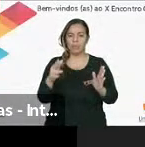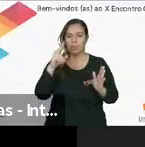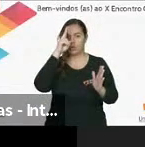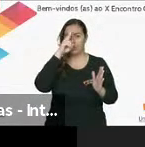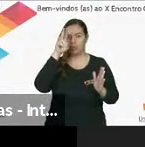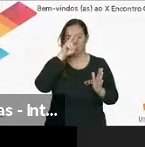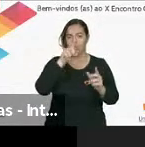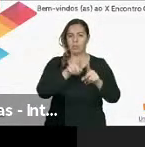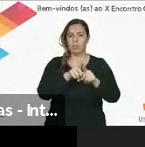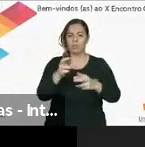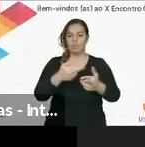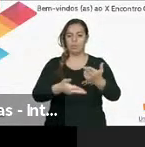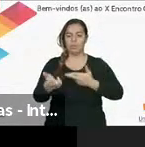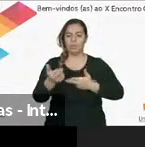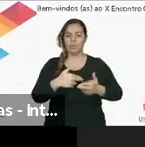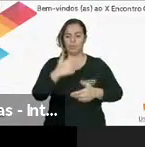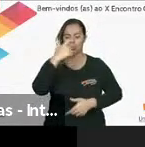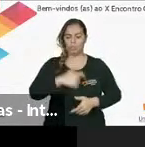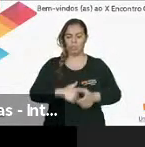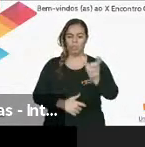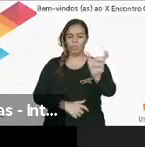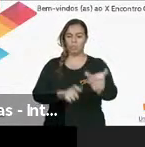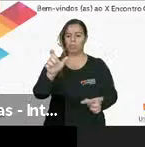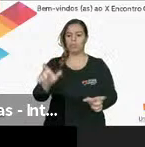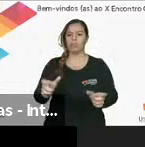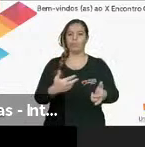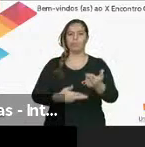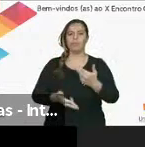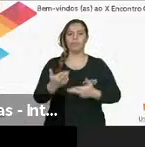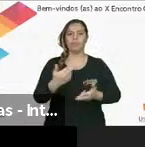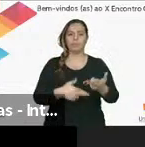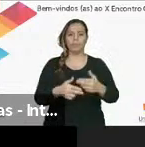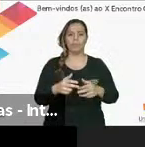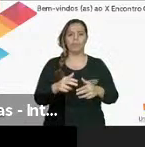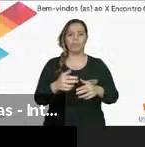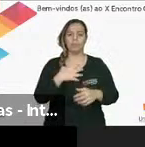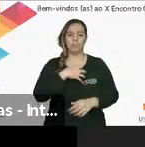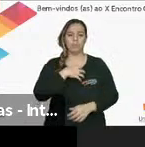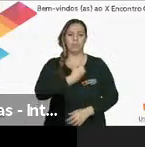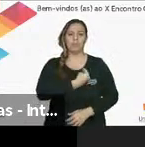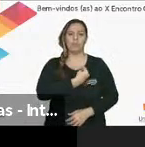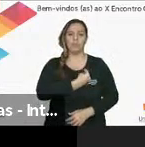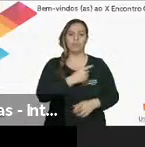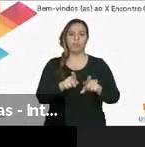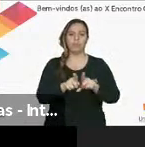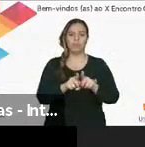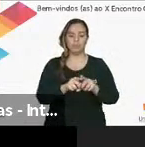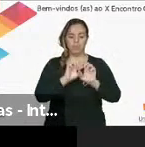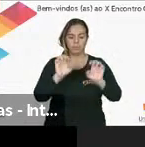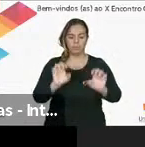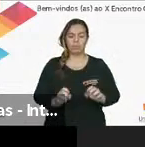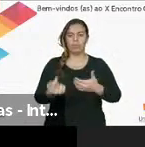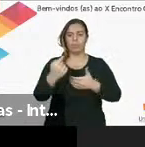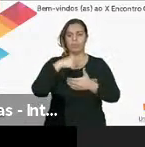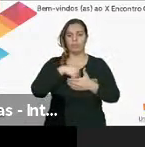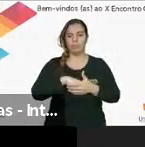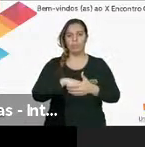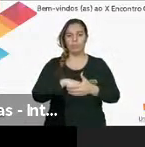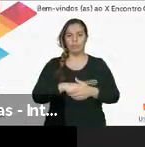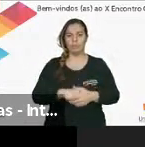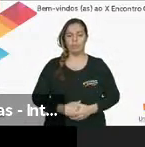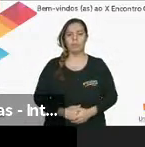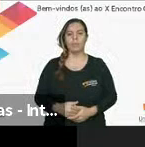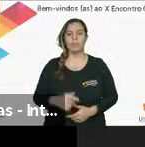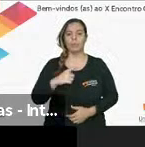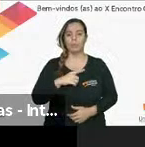relación organismo-nicho, del modo de vida. Es una deriva estructural. O sea,